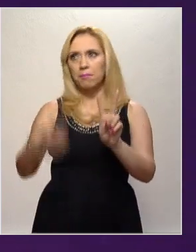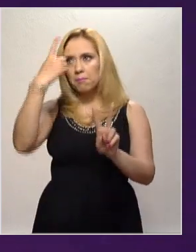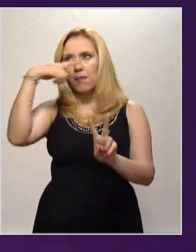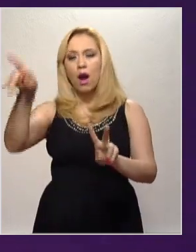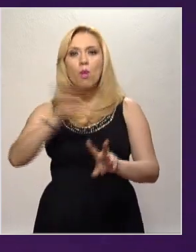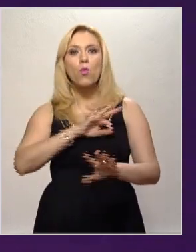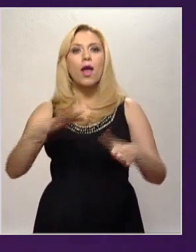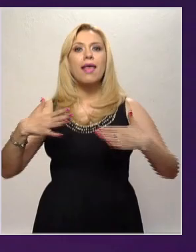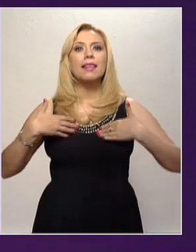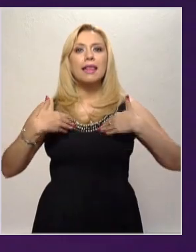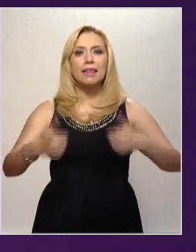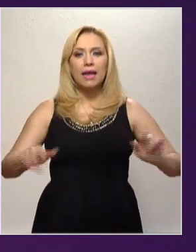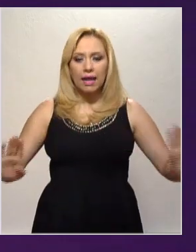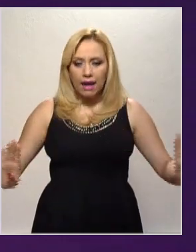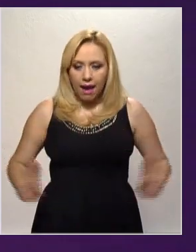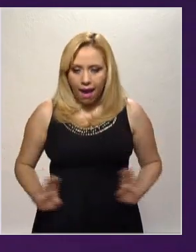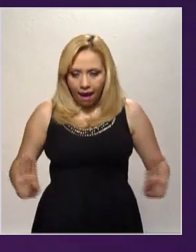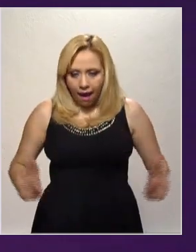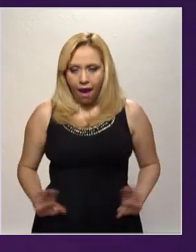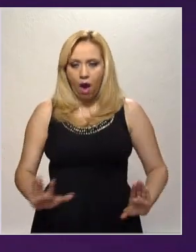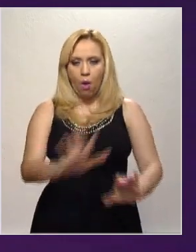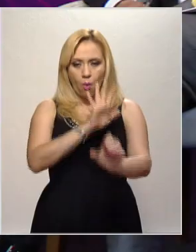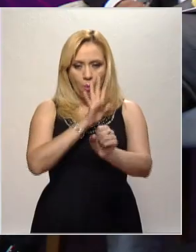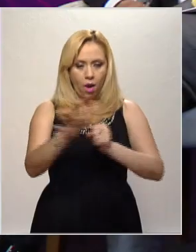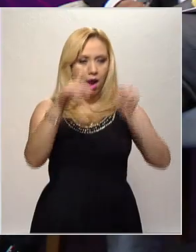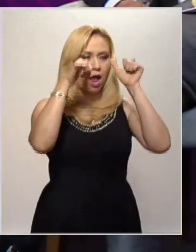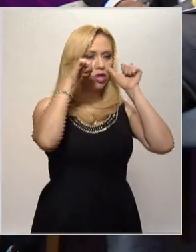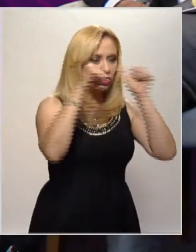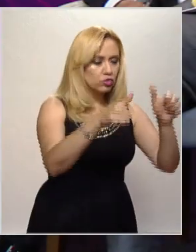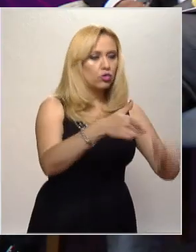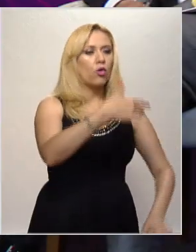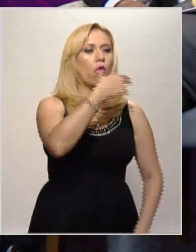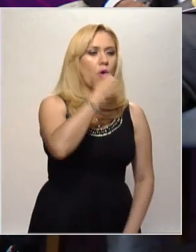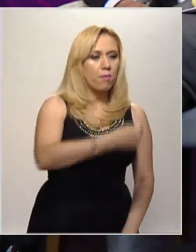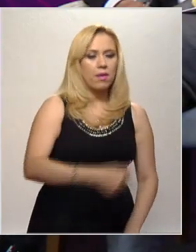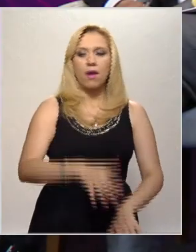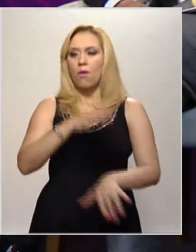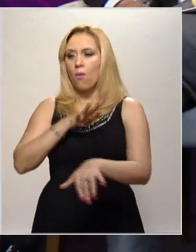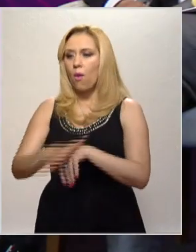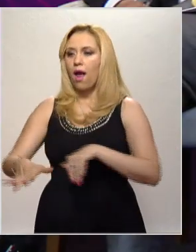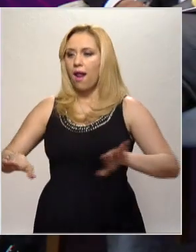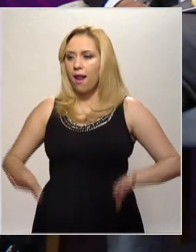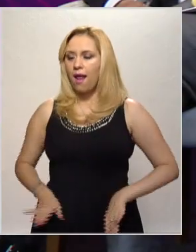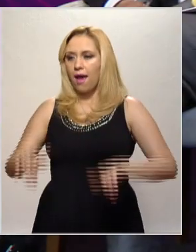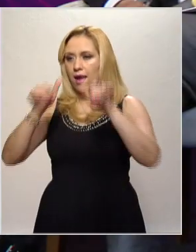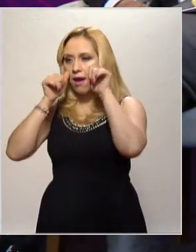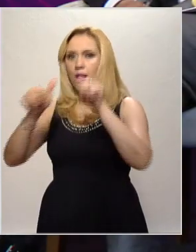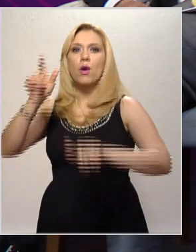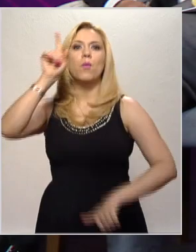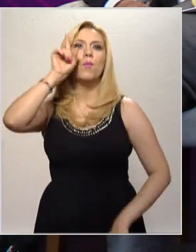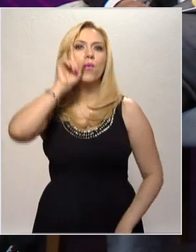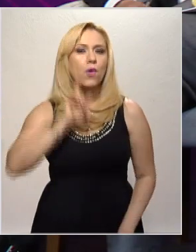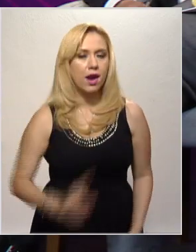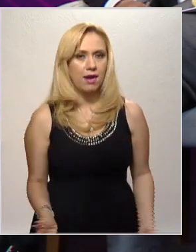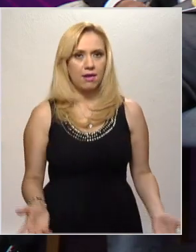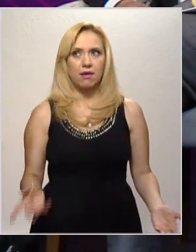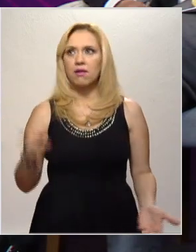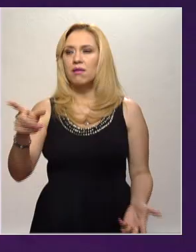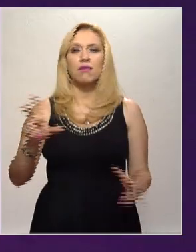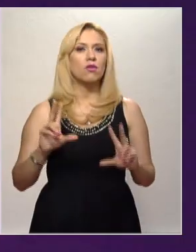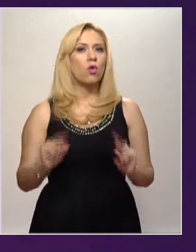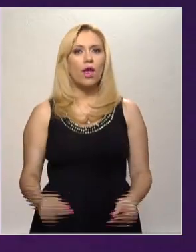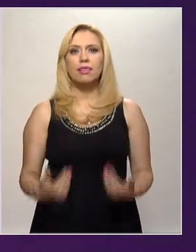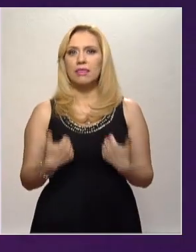género para poder tratar estos asuntos, porque para ellos es muy difícil comprender qué es la violencia